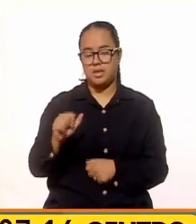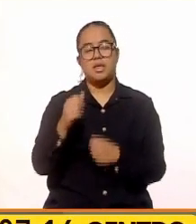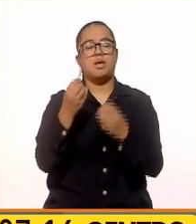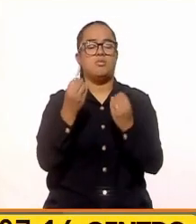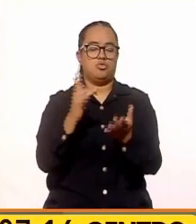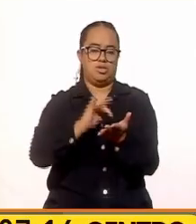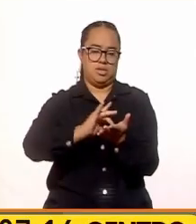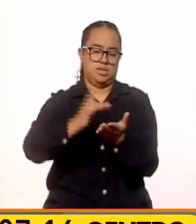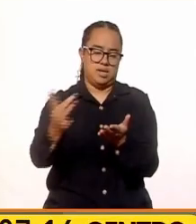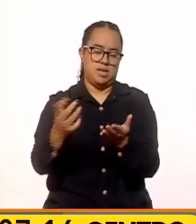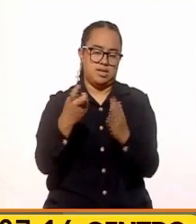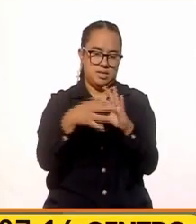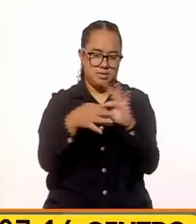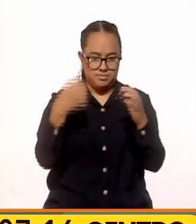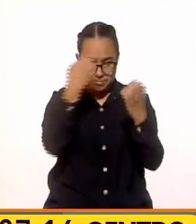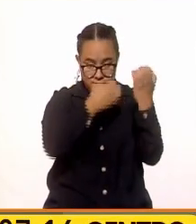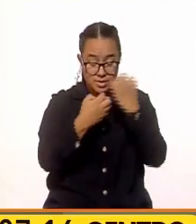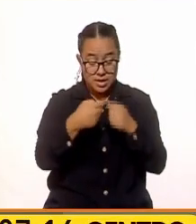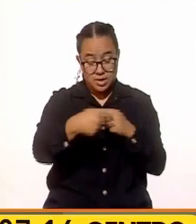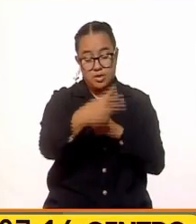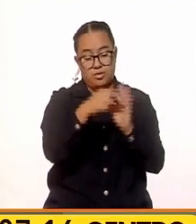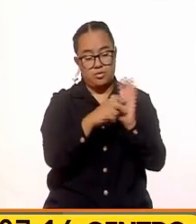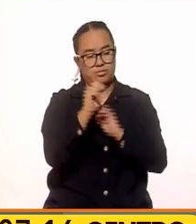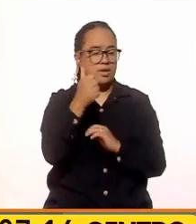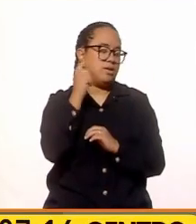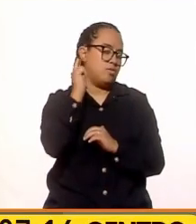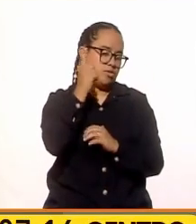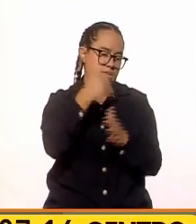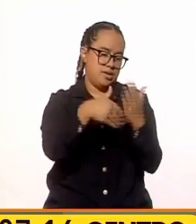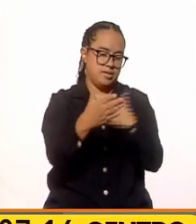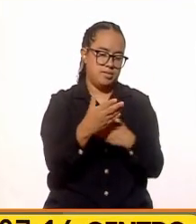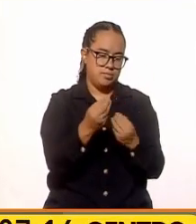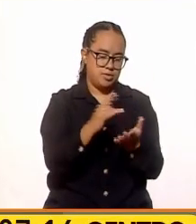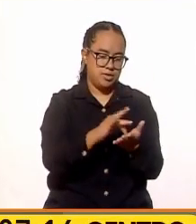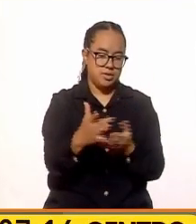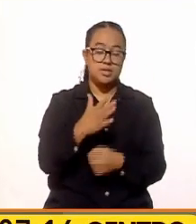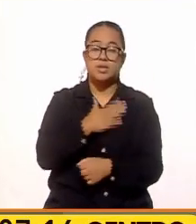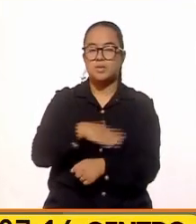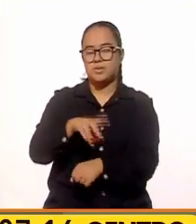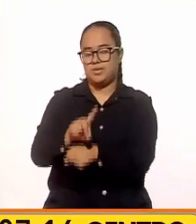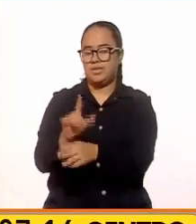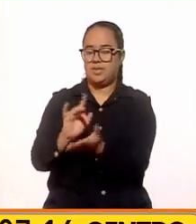Lo mejor para este 2026, César. Gracias, buenos días. Buen día, muchas gracias. Gracias a ti. Miren.